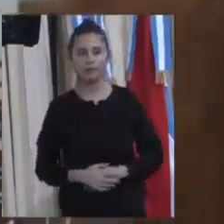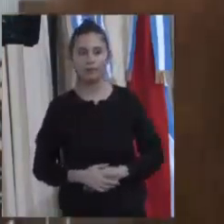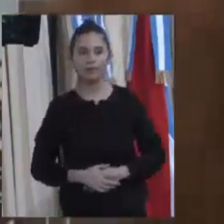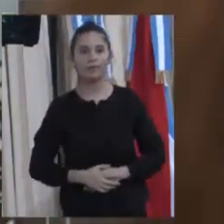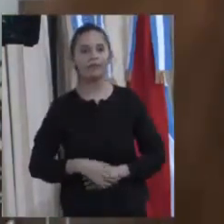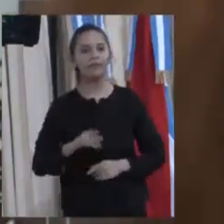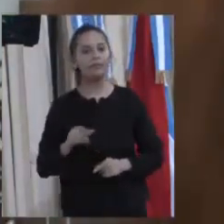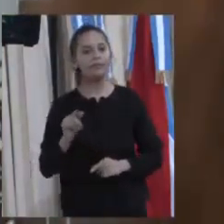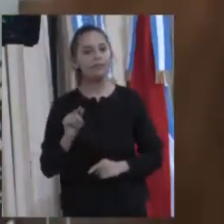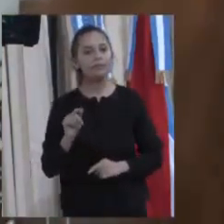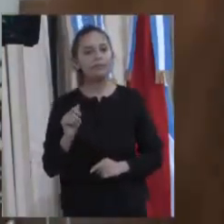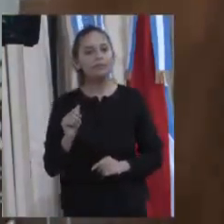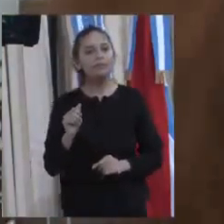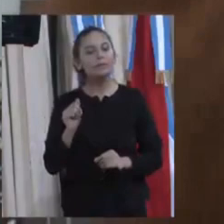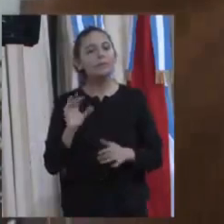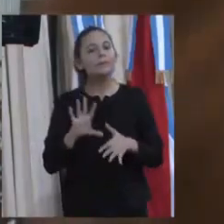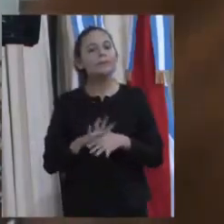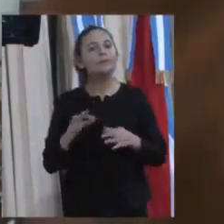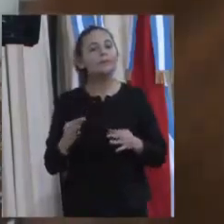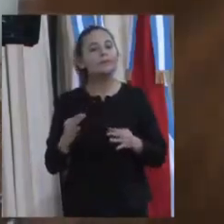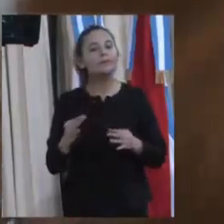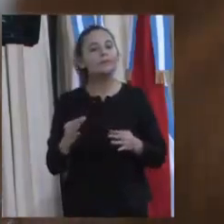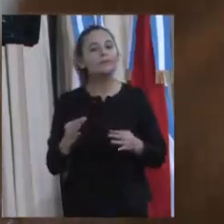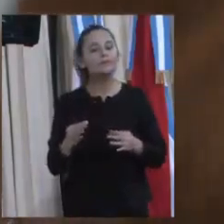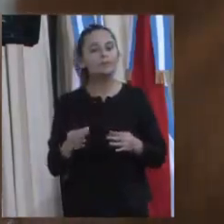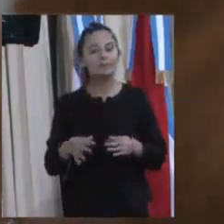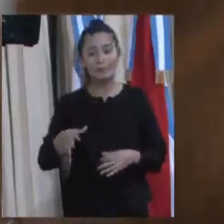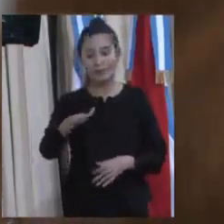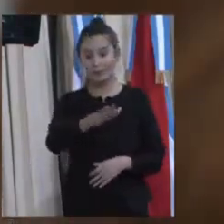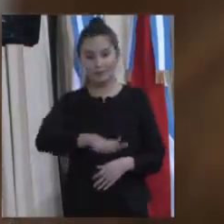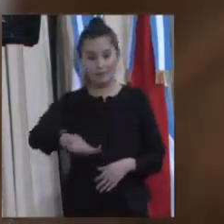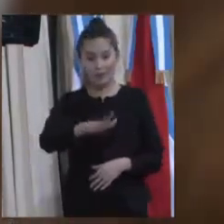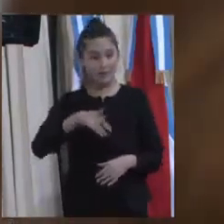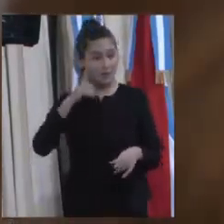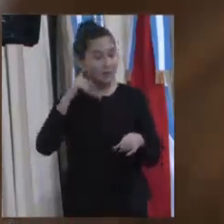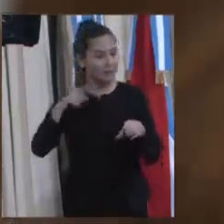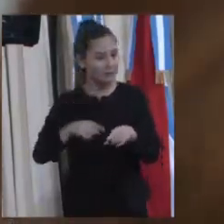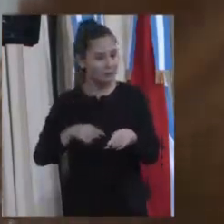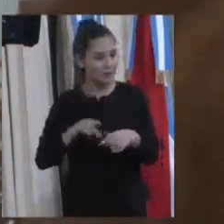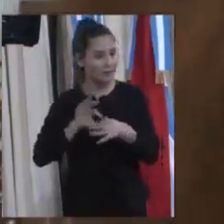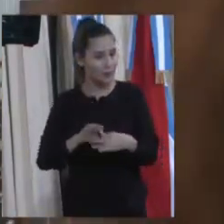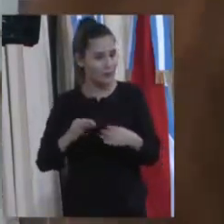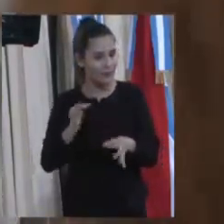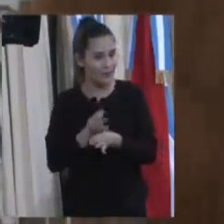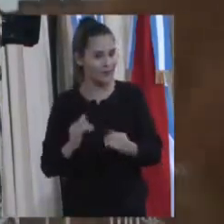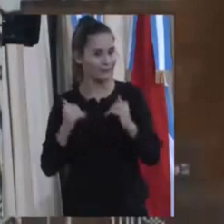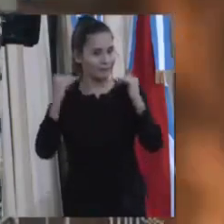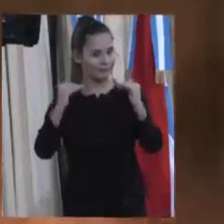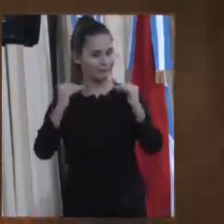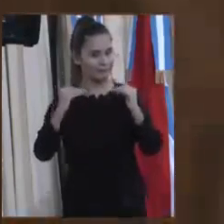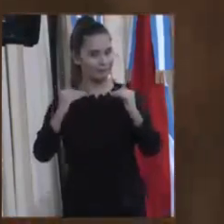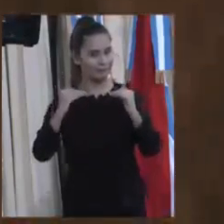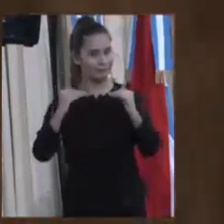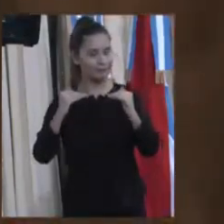precisamente la idea de que este espacio institucional que es la educación superior cada vez está